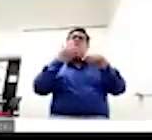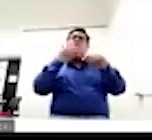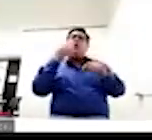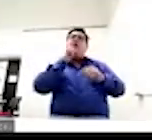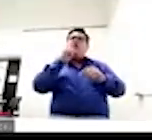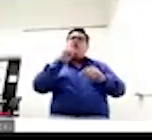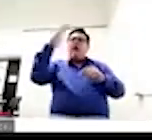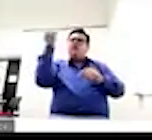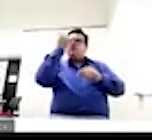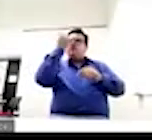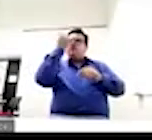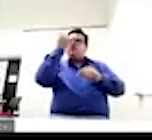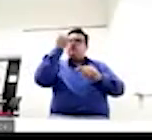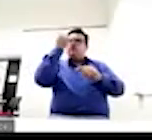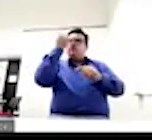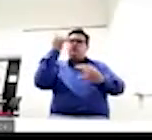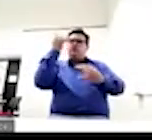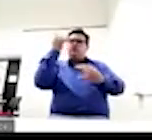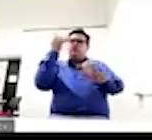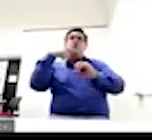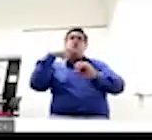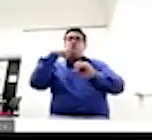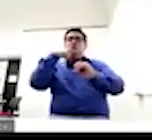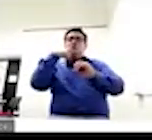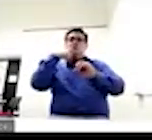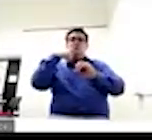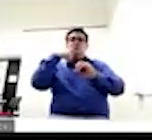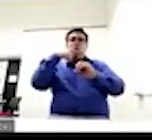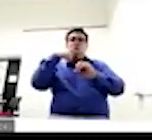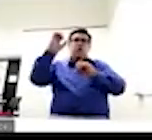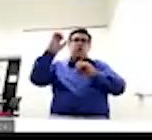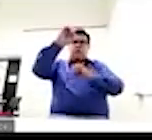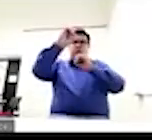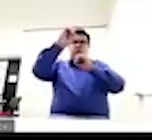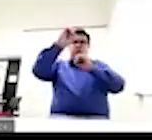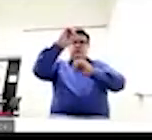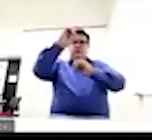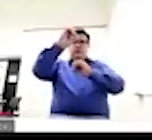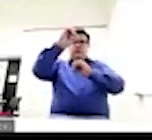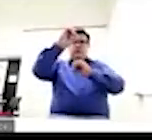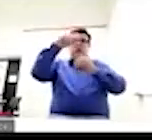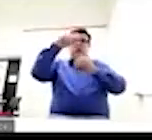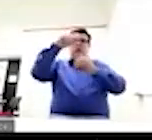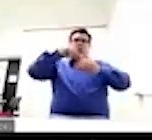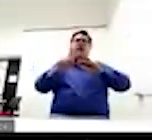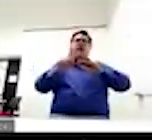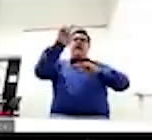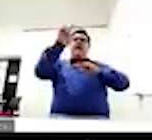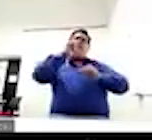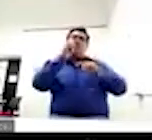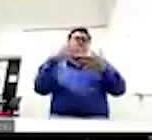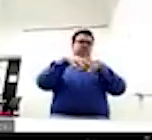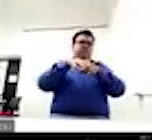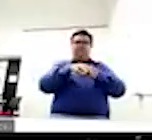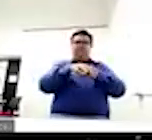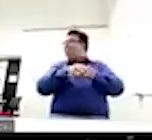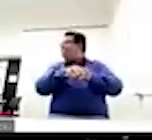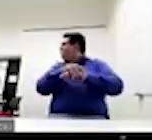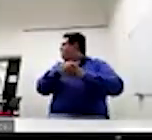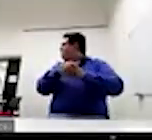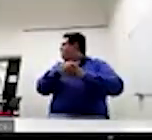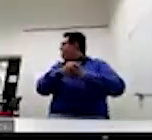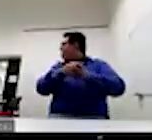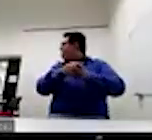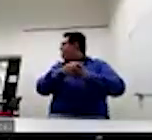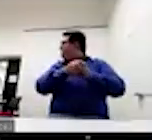esfera inferior roja en relación a la fertilidad. Si bien la complejidad de esta cosmogonía la abordamos como